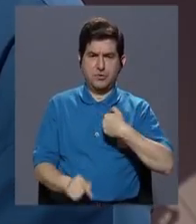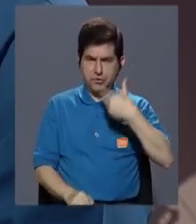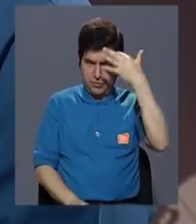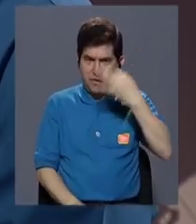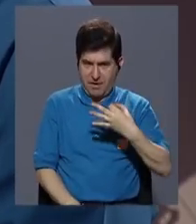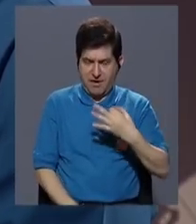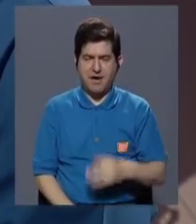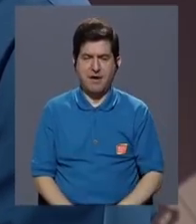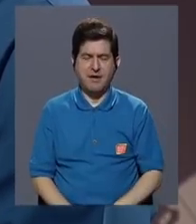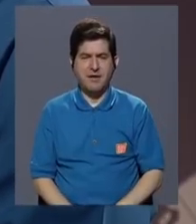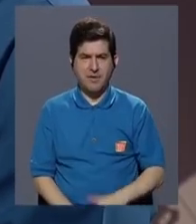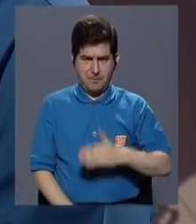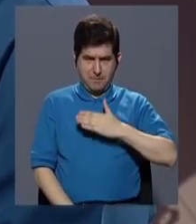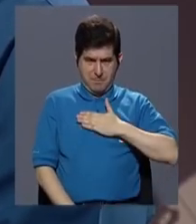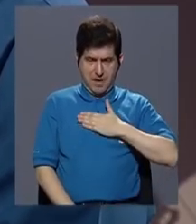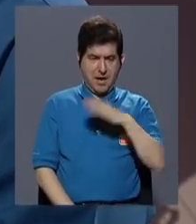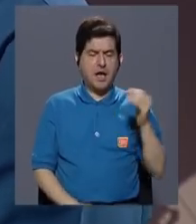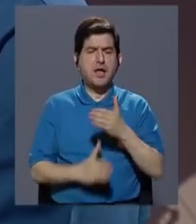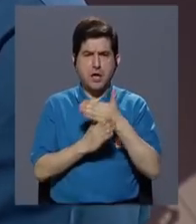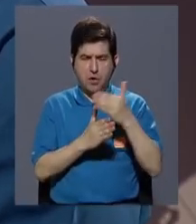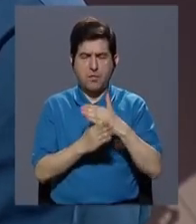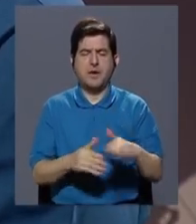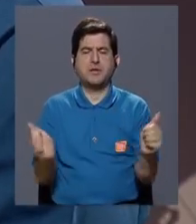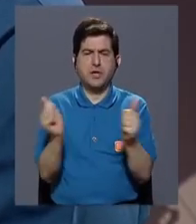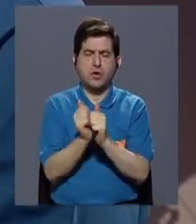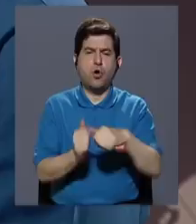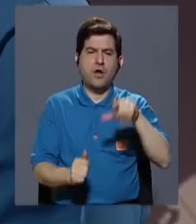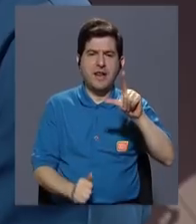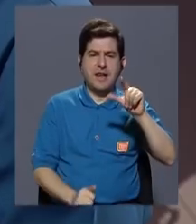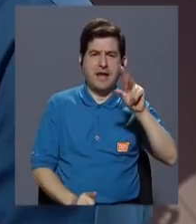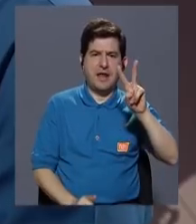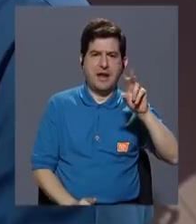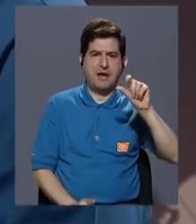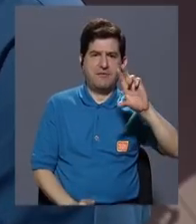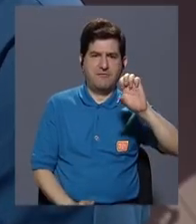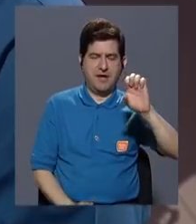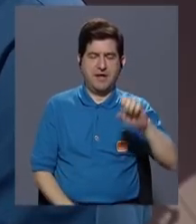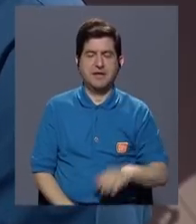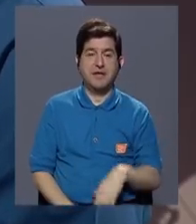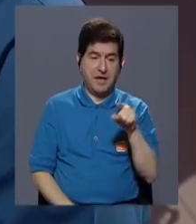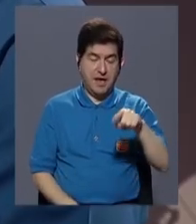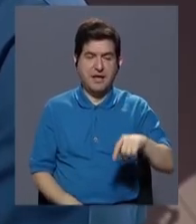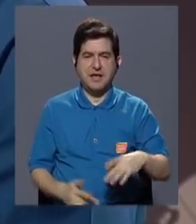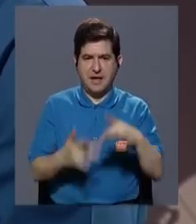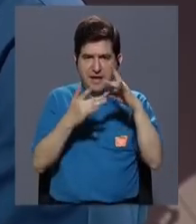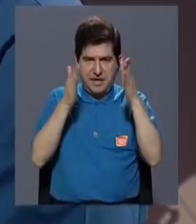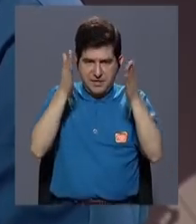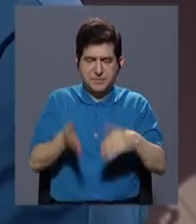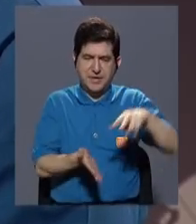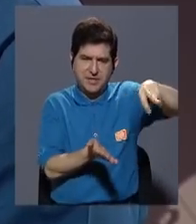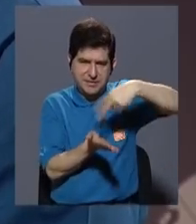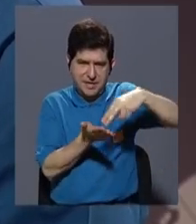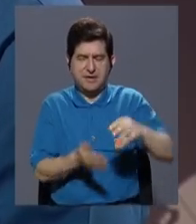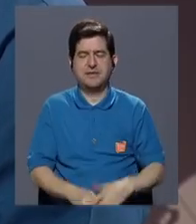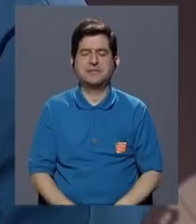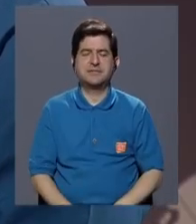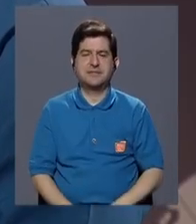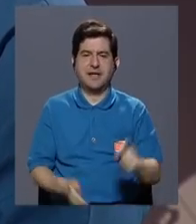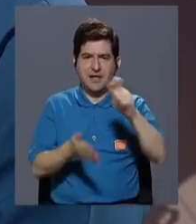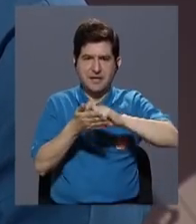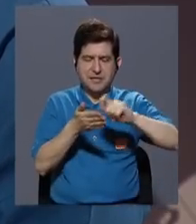parte y una perspectiva también que trata de compartir con liliana valle que es la coreógrafa es la directora de merecumbé